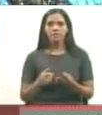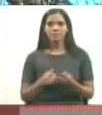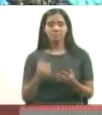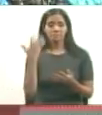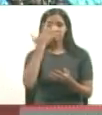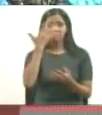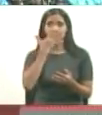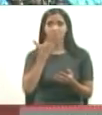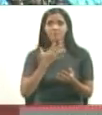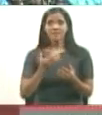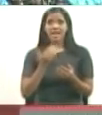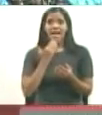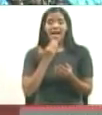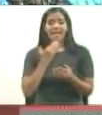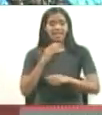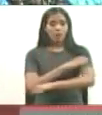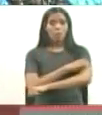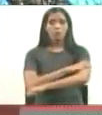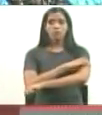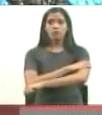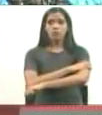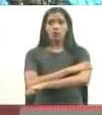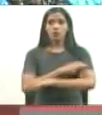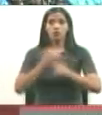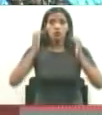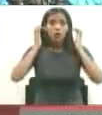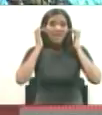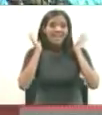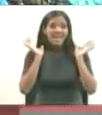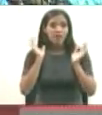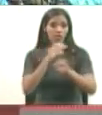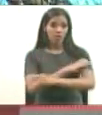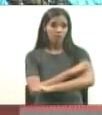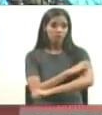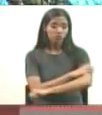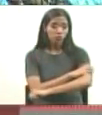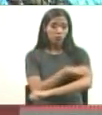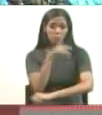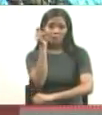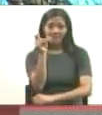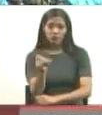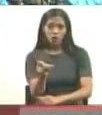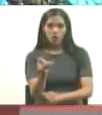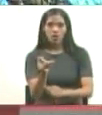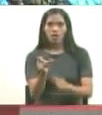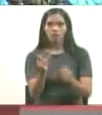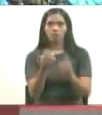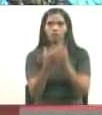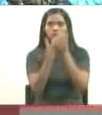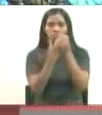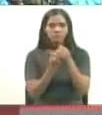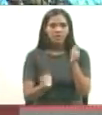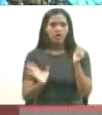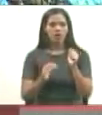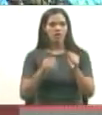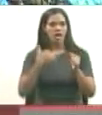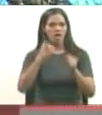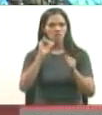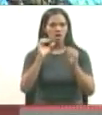que alguien de la oposición, yo creo que es de la oposición, dejó colar que hay unas